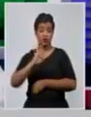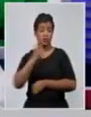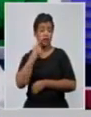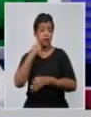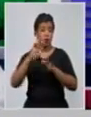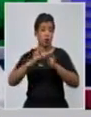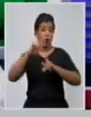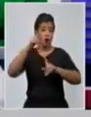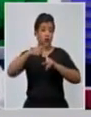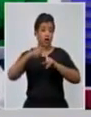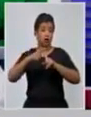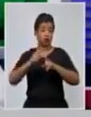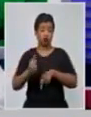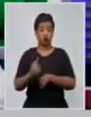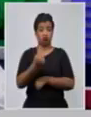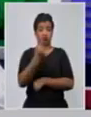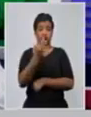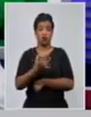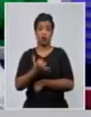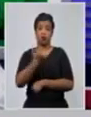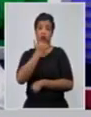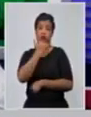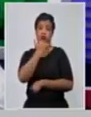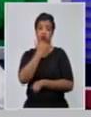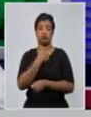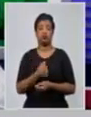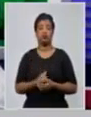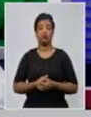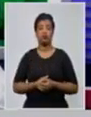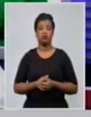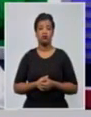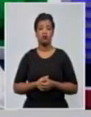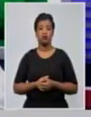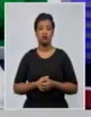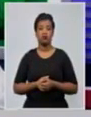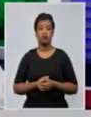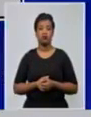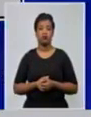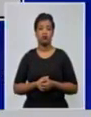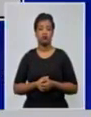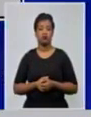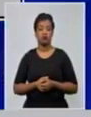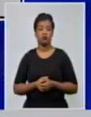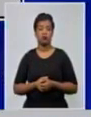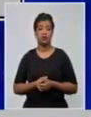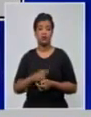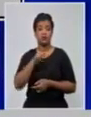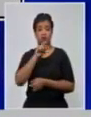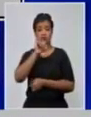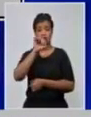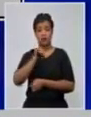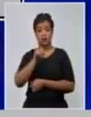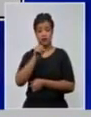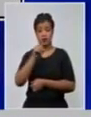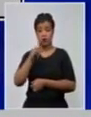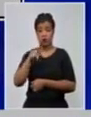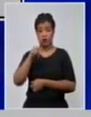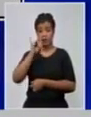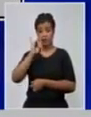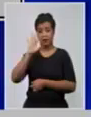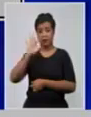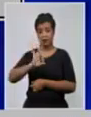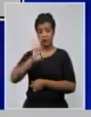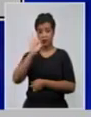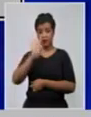sigue manteniendo con la tasa más elevada, estamos hablando de 160,7 por 100.000